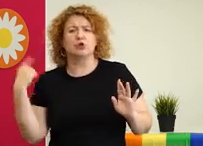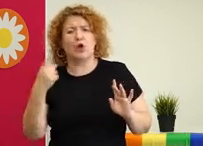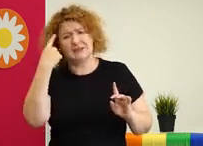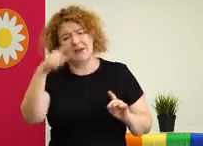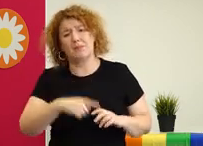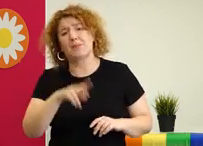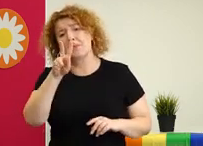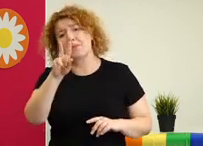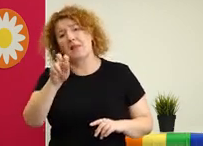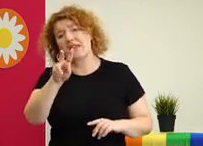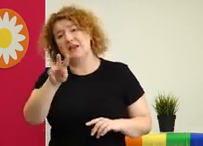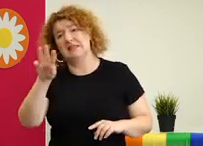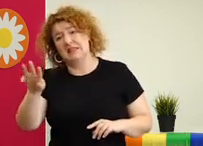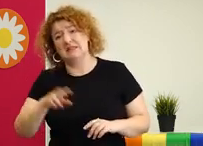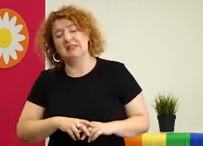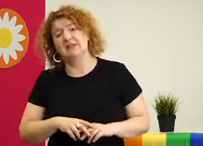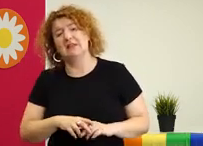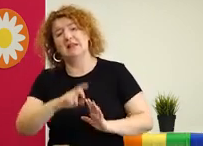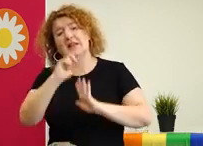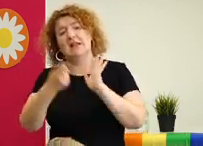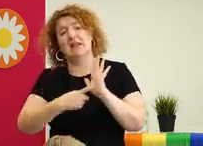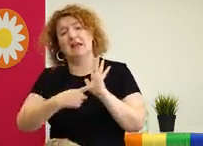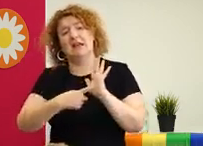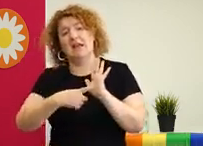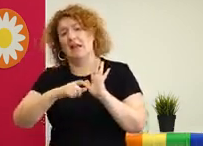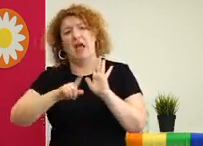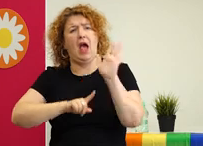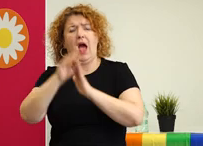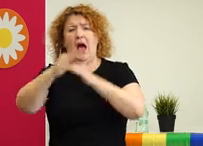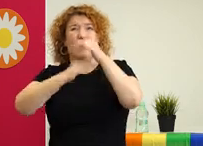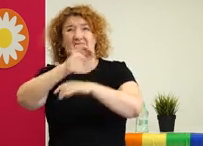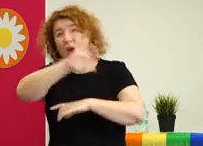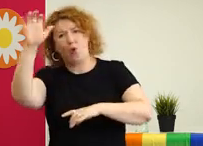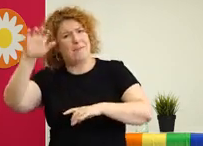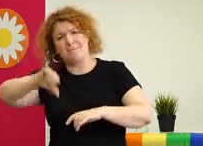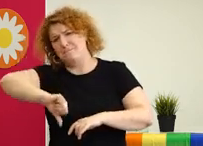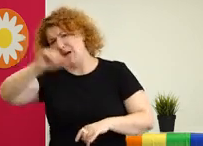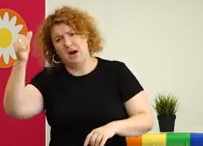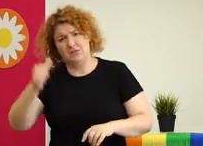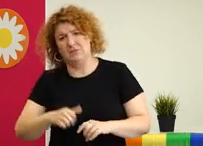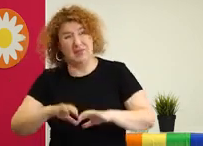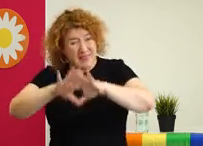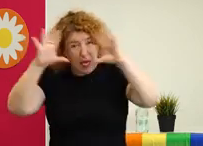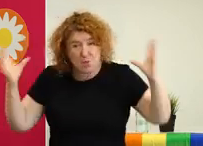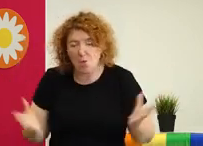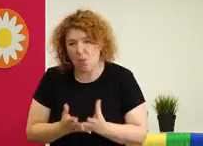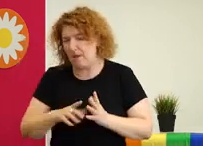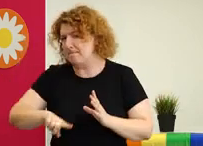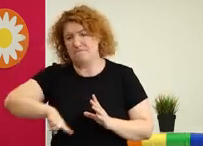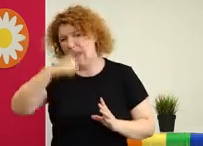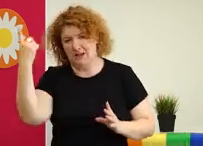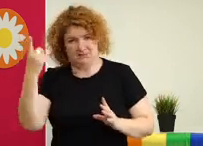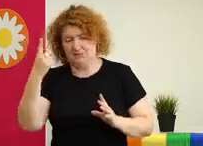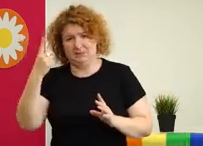en 2023 se aprueba la ley más avanzada de Europa y del mundo entero, que fue la